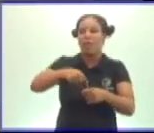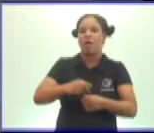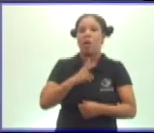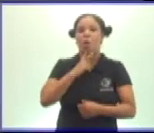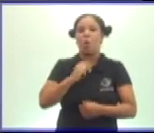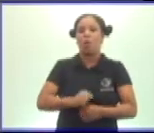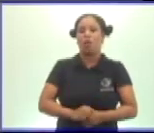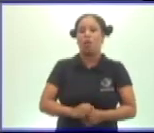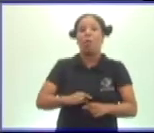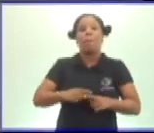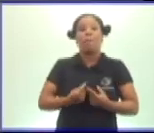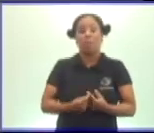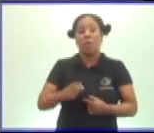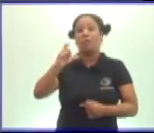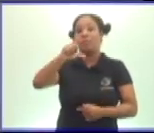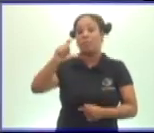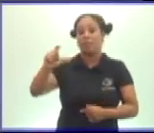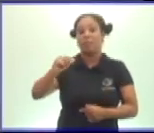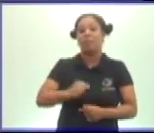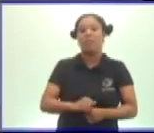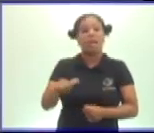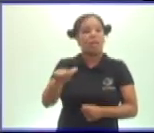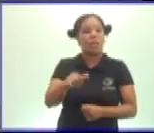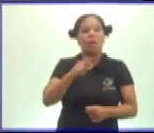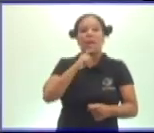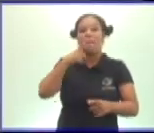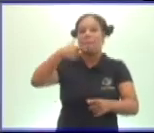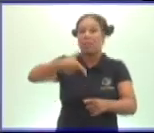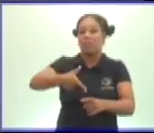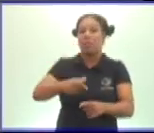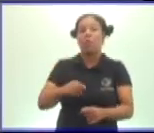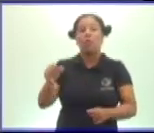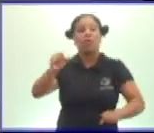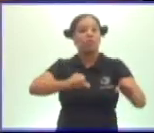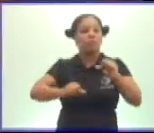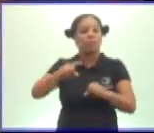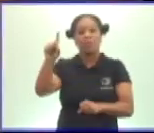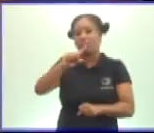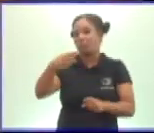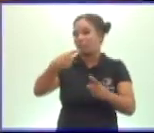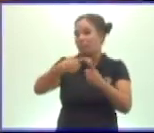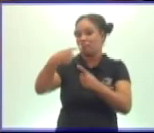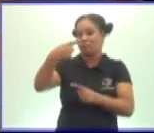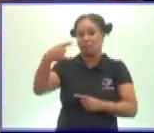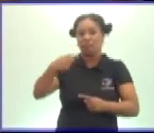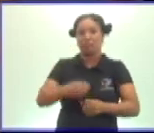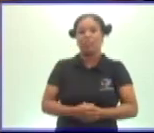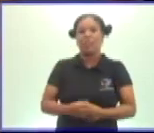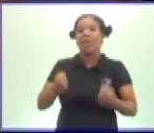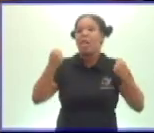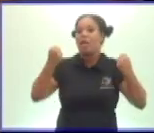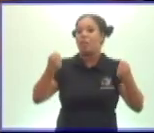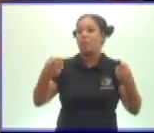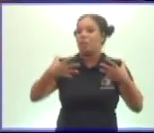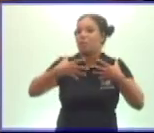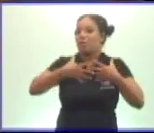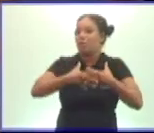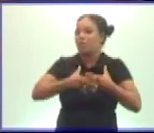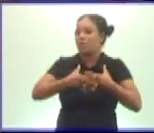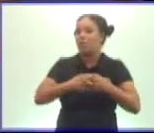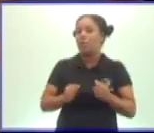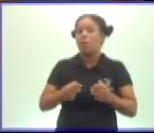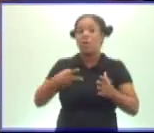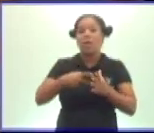el tetracloruro de carbono, al igual que el petróleo, es una sustancia no polar. Las fuerzas de atracción entre las moléculas